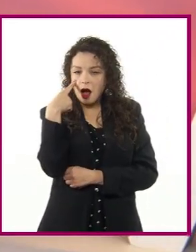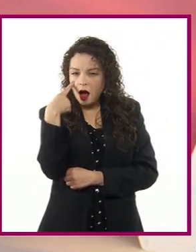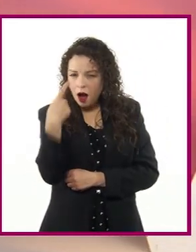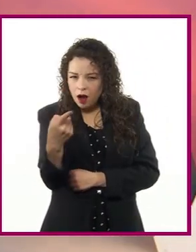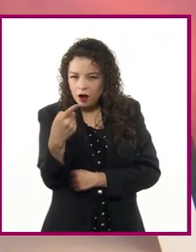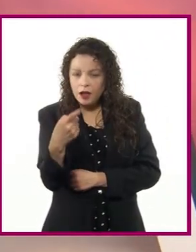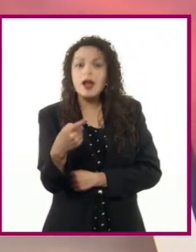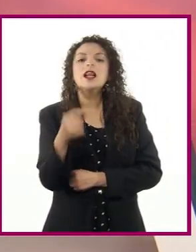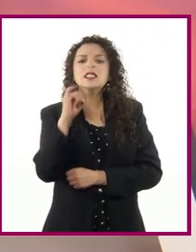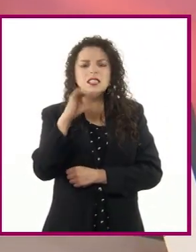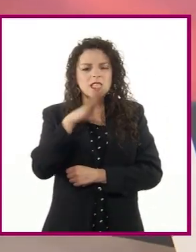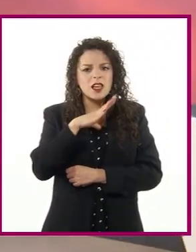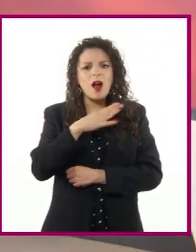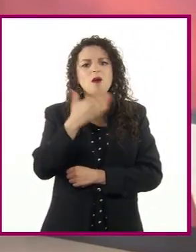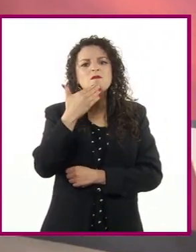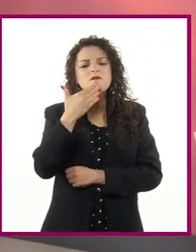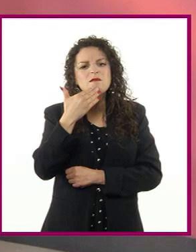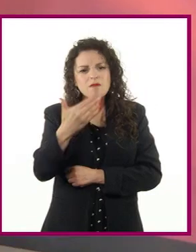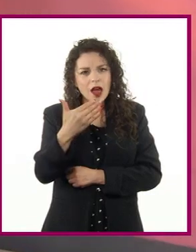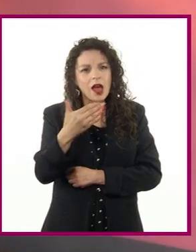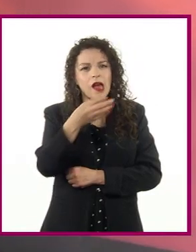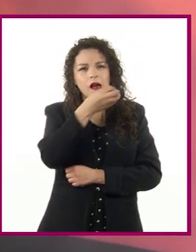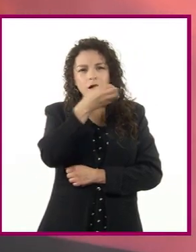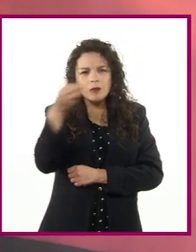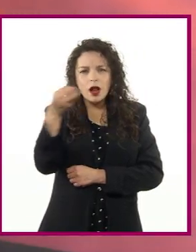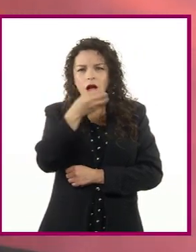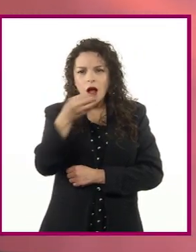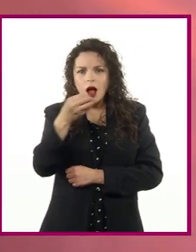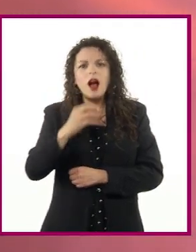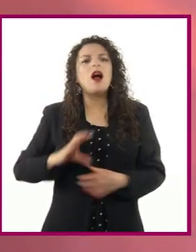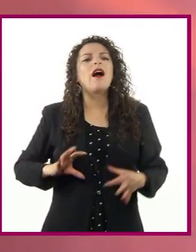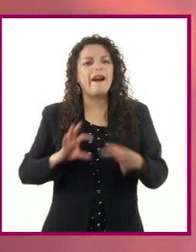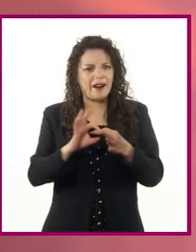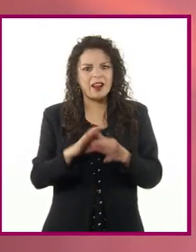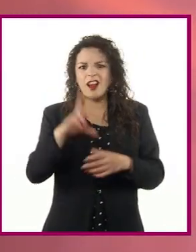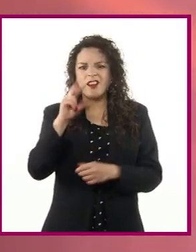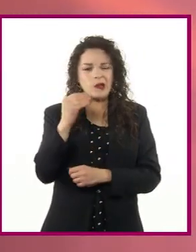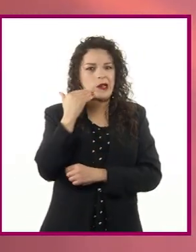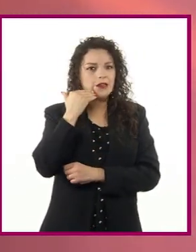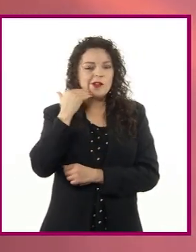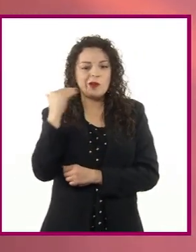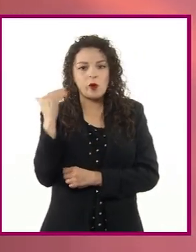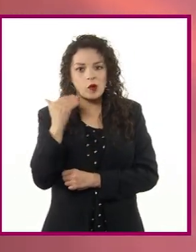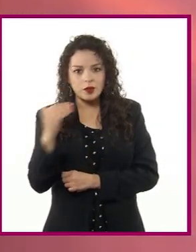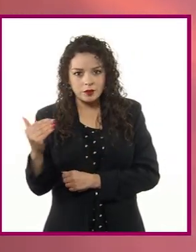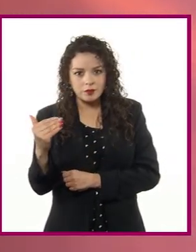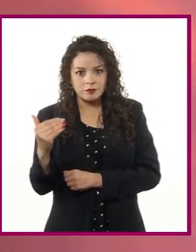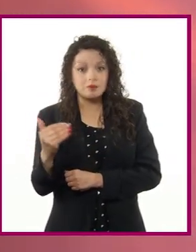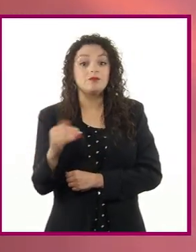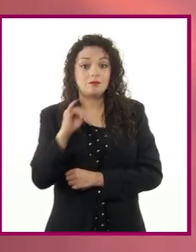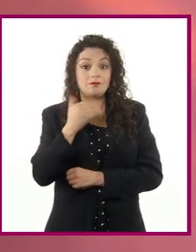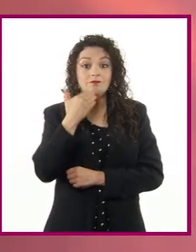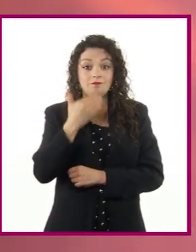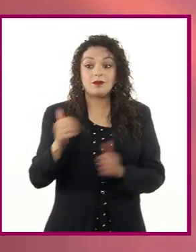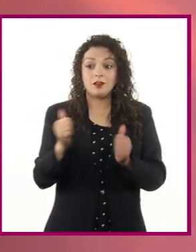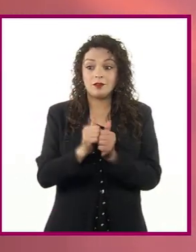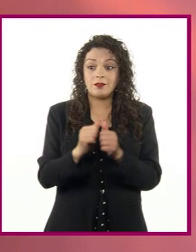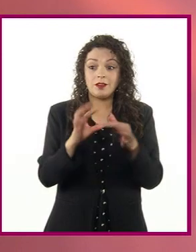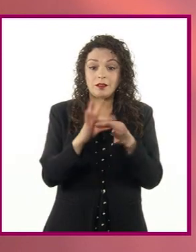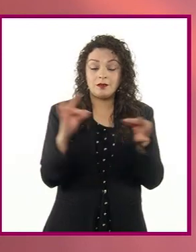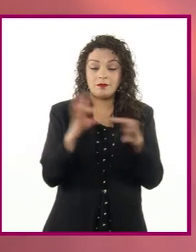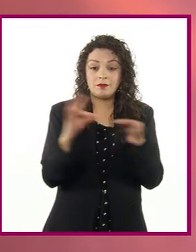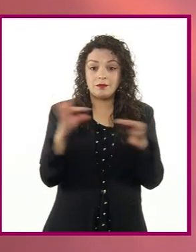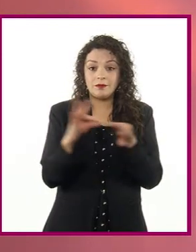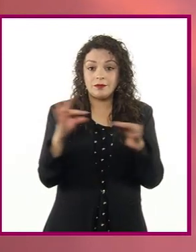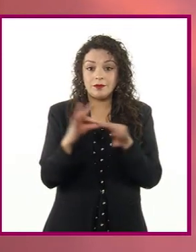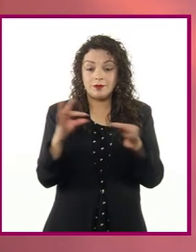exista coherencia entre lo que se plantea en la historia y los dibujos, es decir, que estos sean acordes al planteamiento de lo que